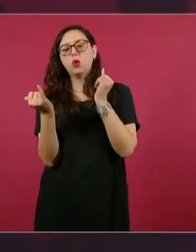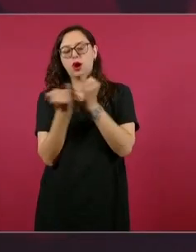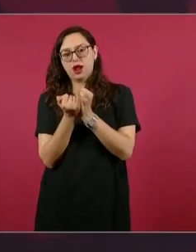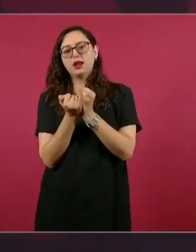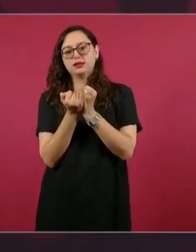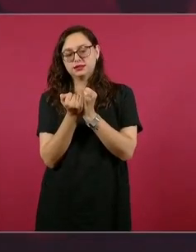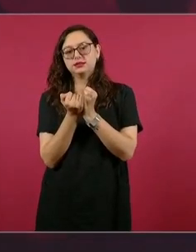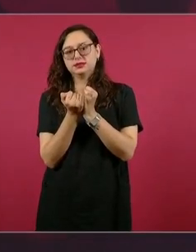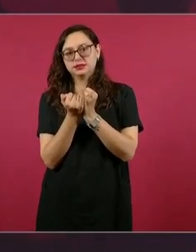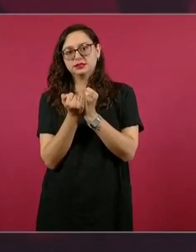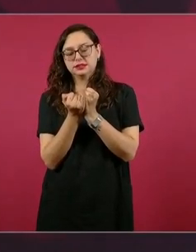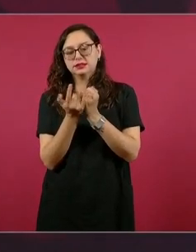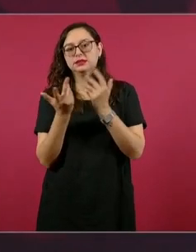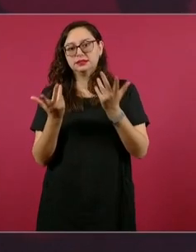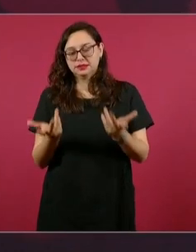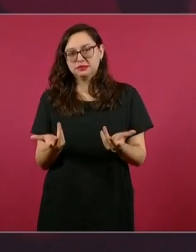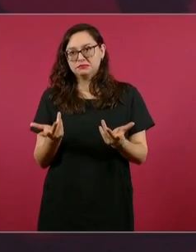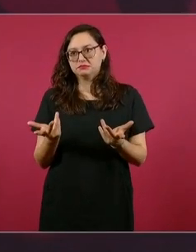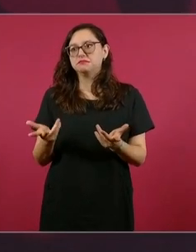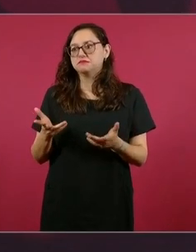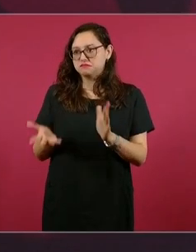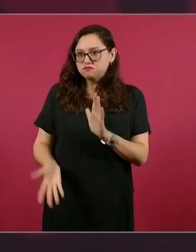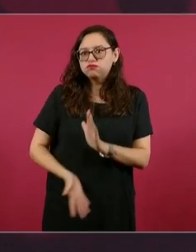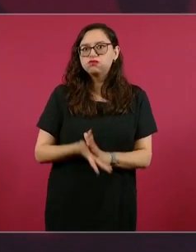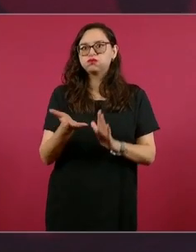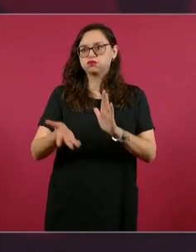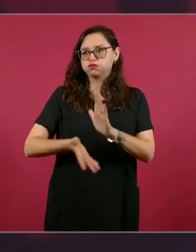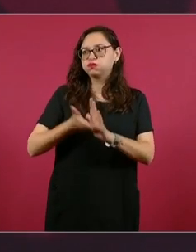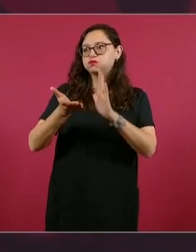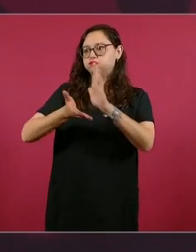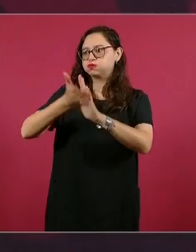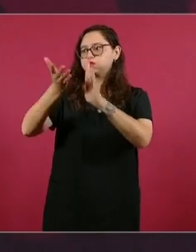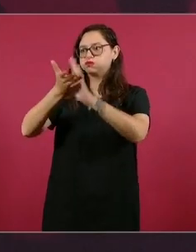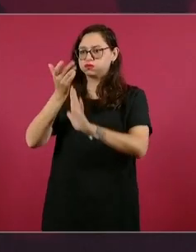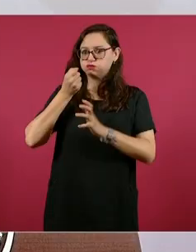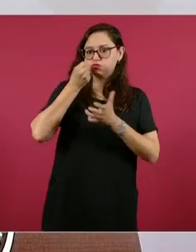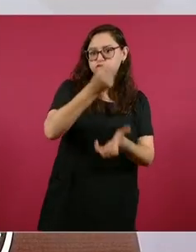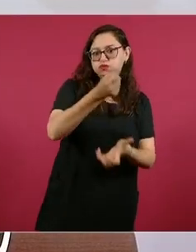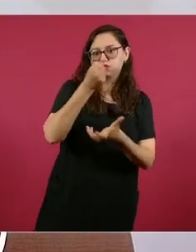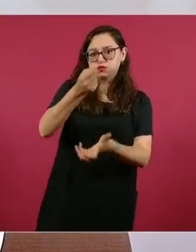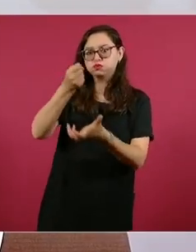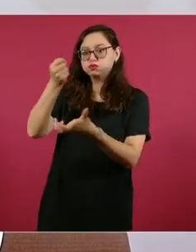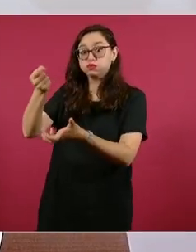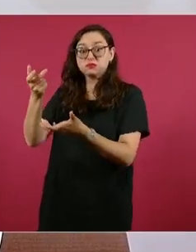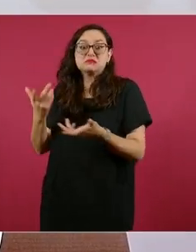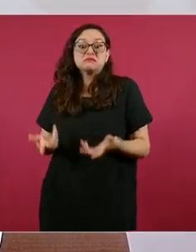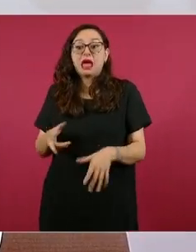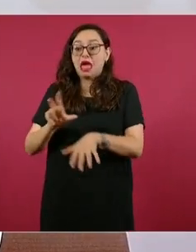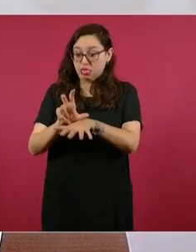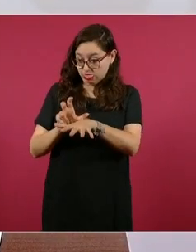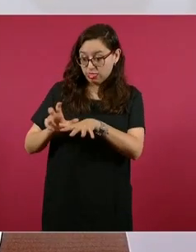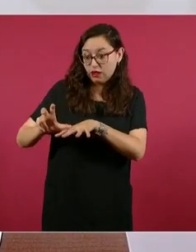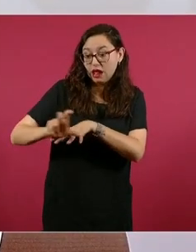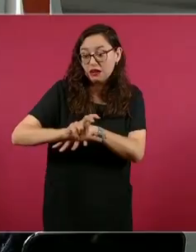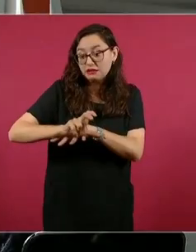la construcción del Tren Maya ha significado 500,000 empleos.